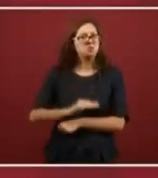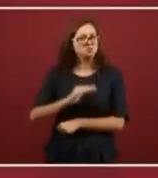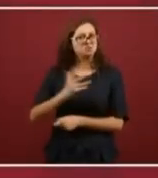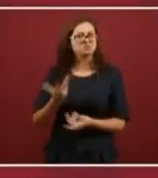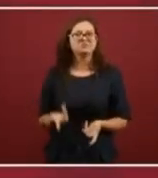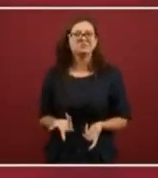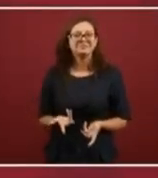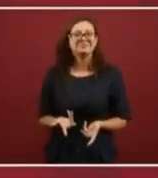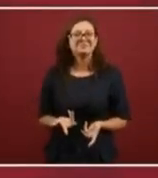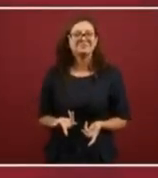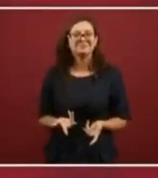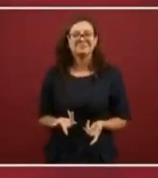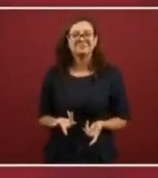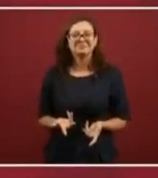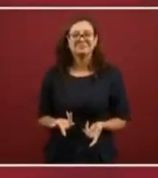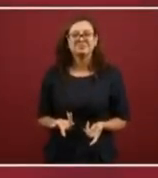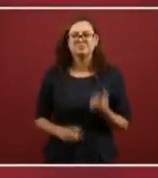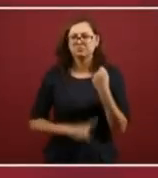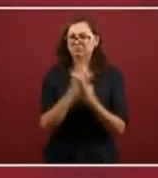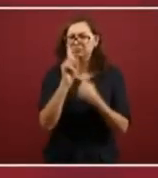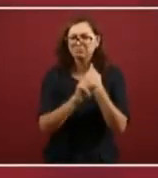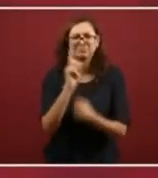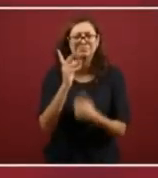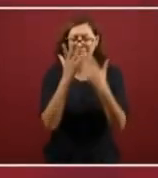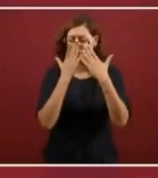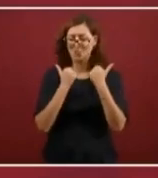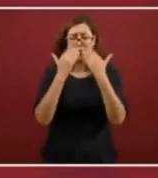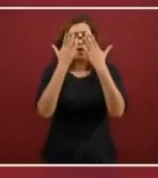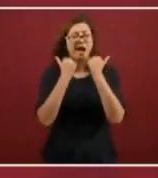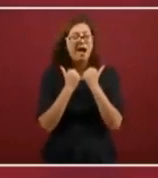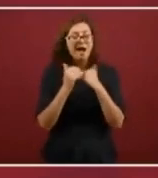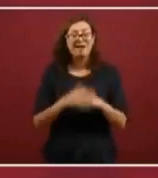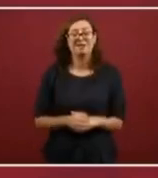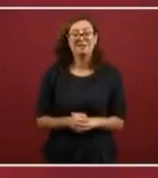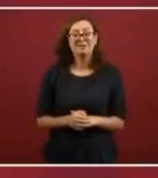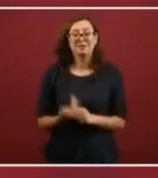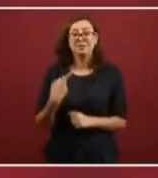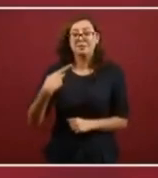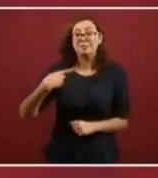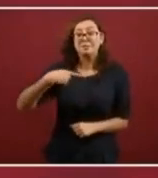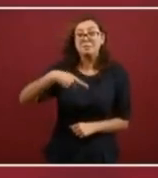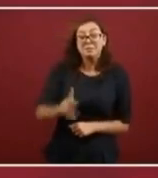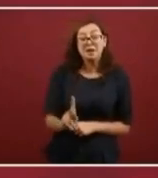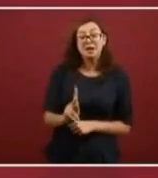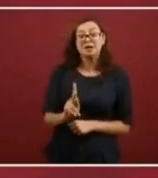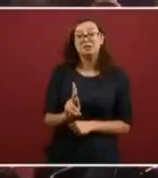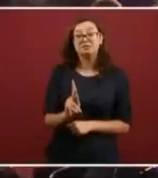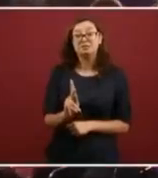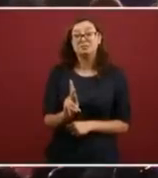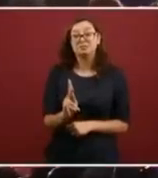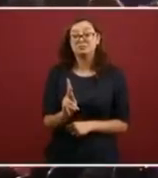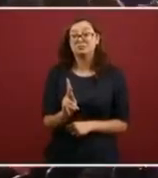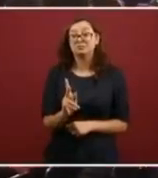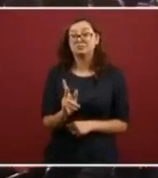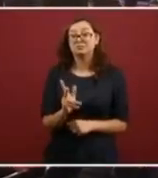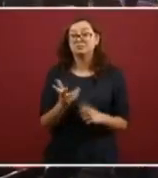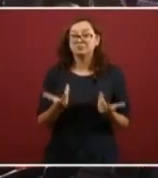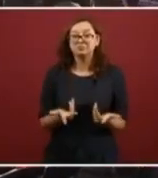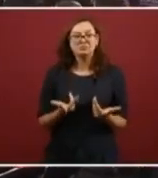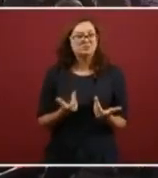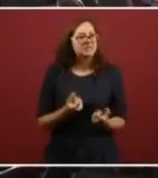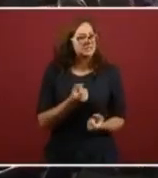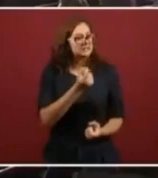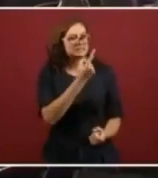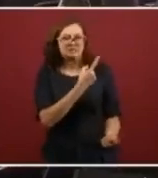No existe ningún problema. Sin embargo, pues hay quienes